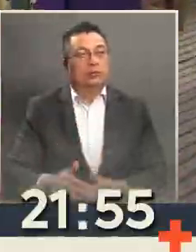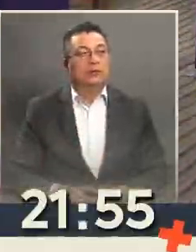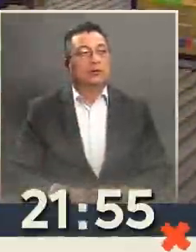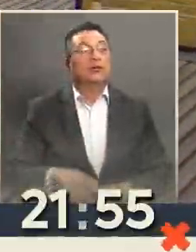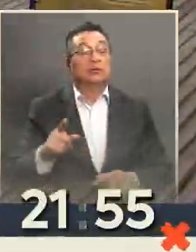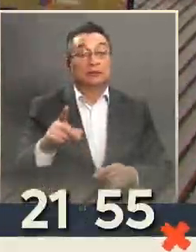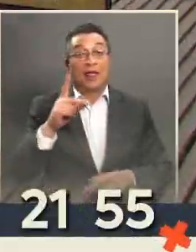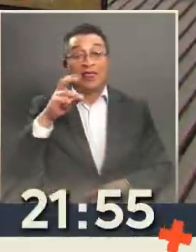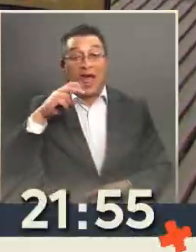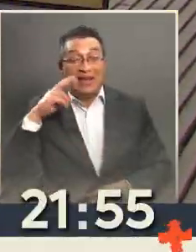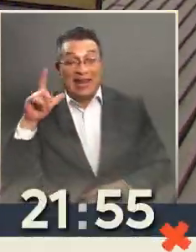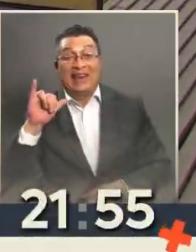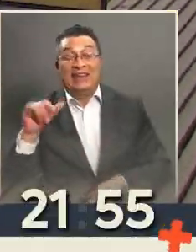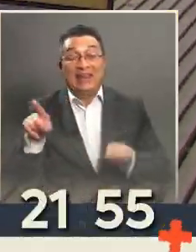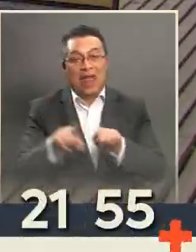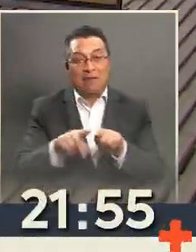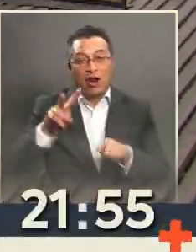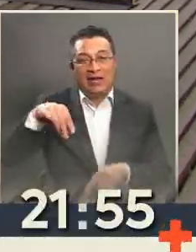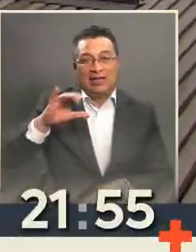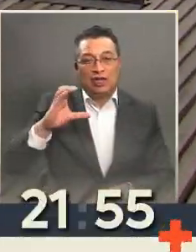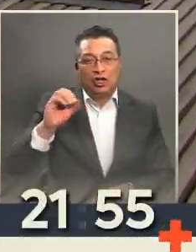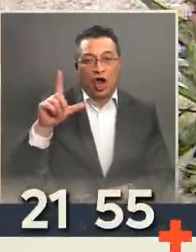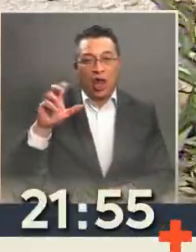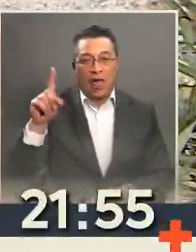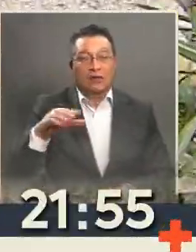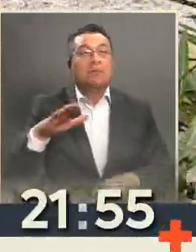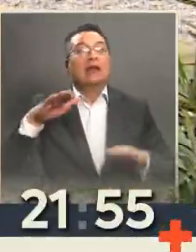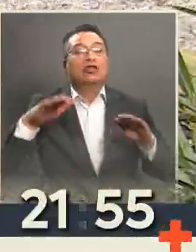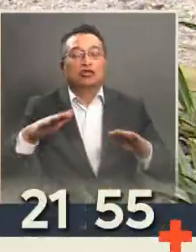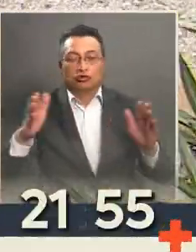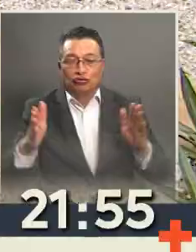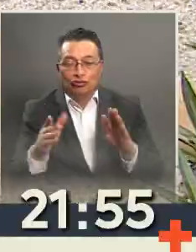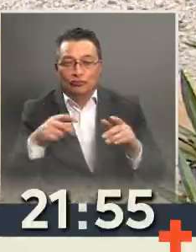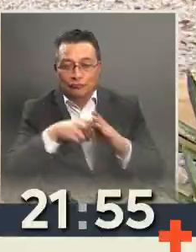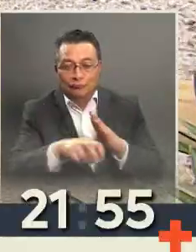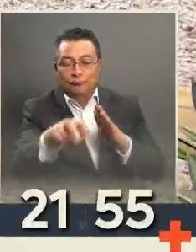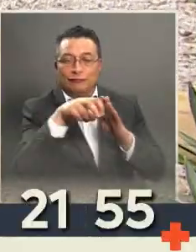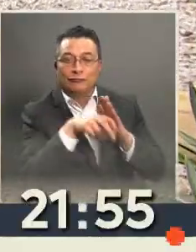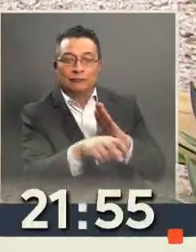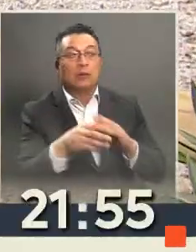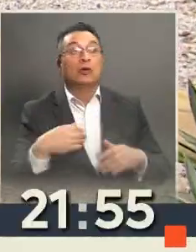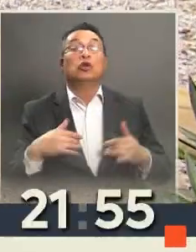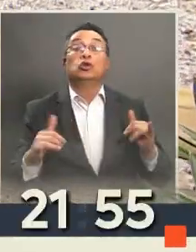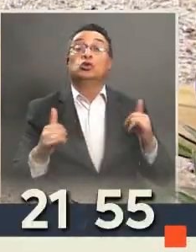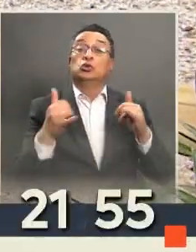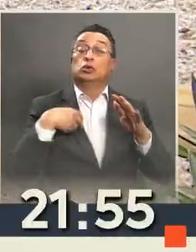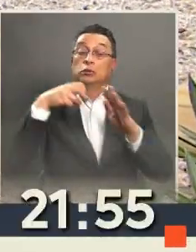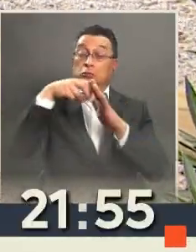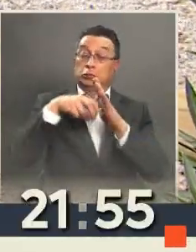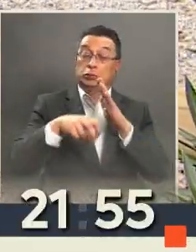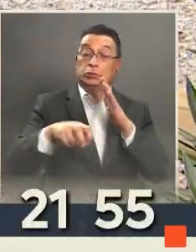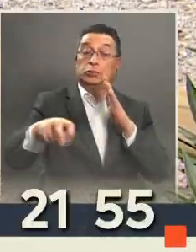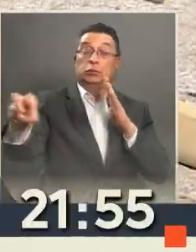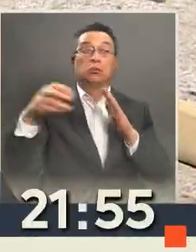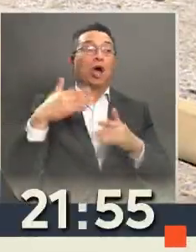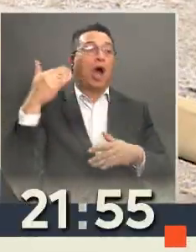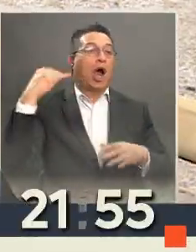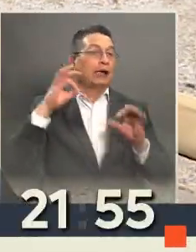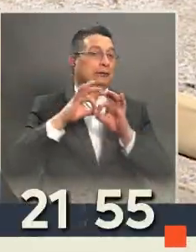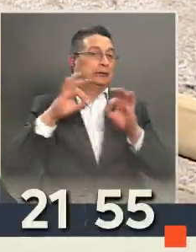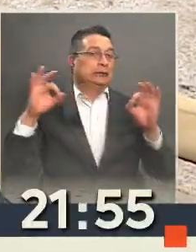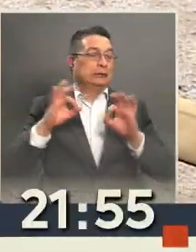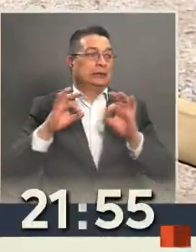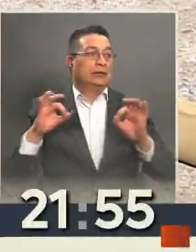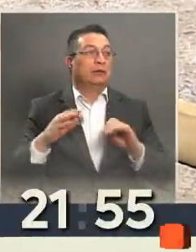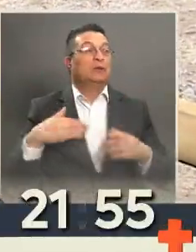Nicolás se subieron a los circuitos más pequeños. Me encanta avanzar en canopis y hace mucho rato que no me subo a uno. No me gusta,